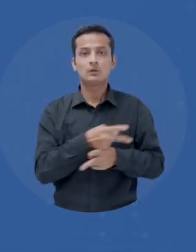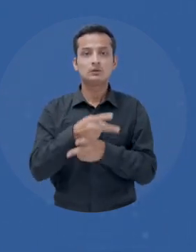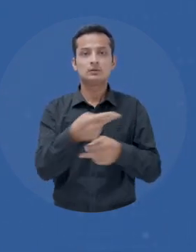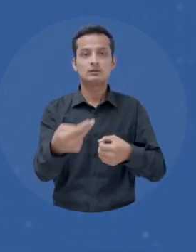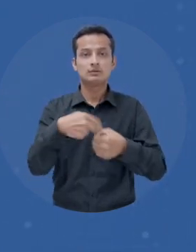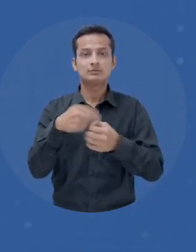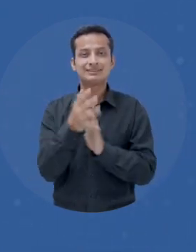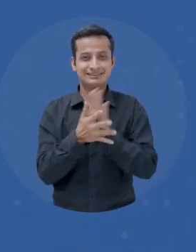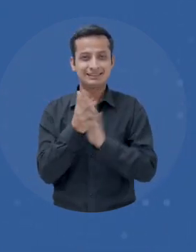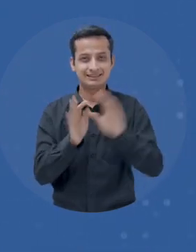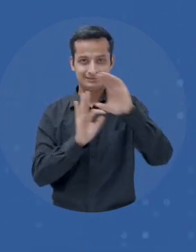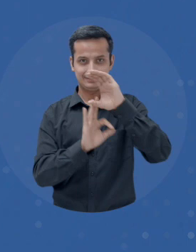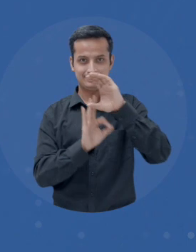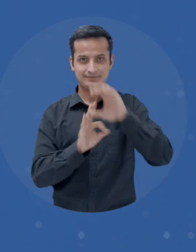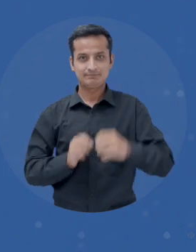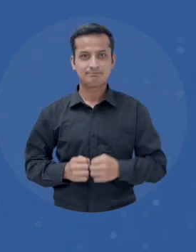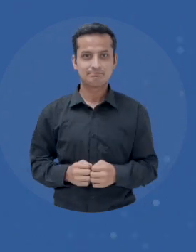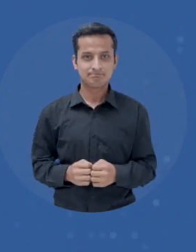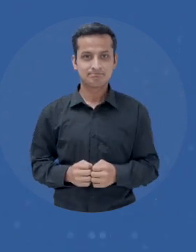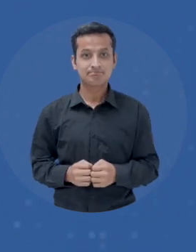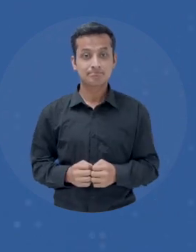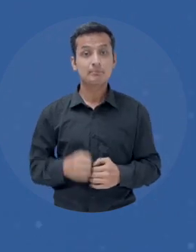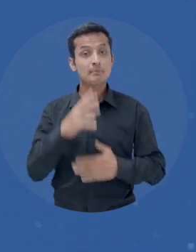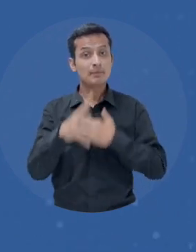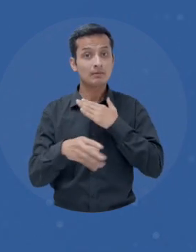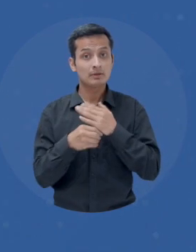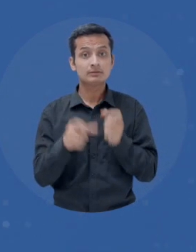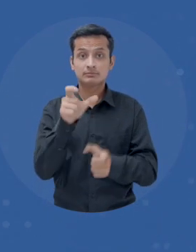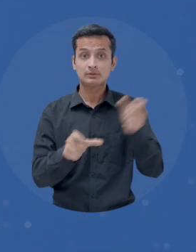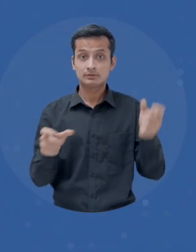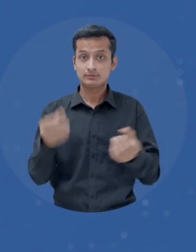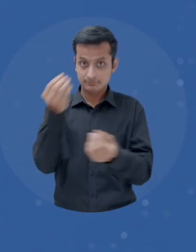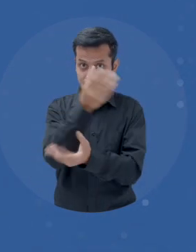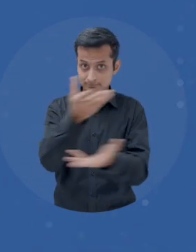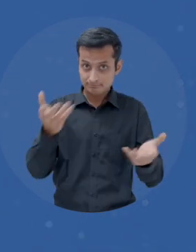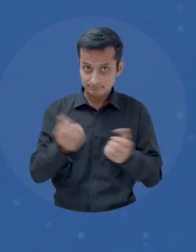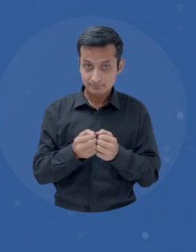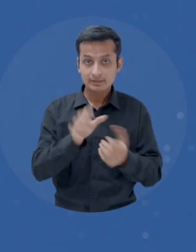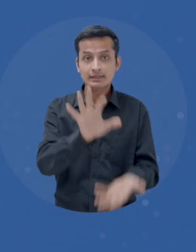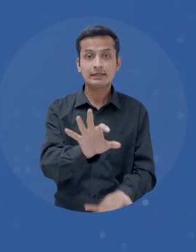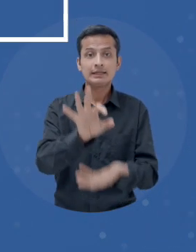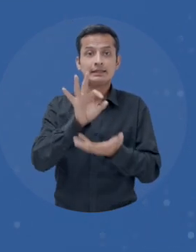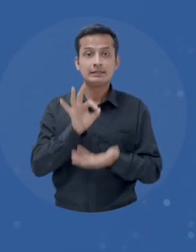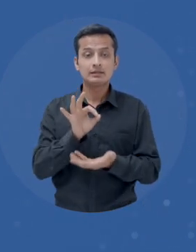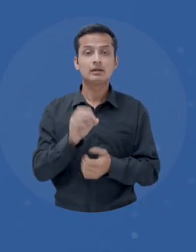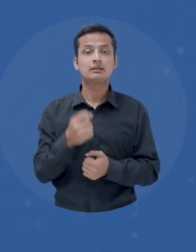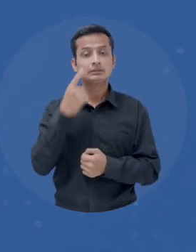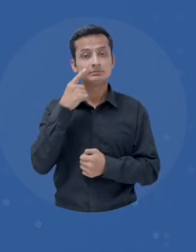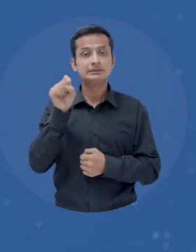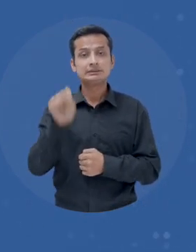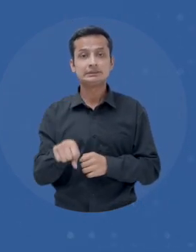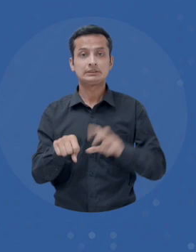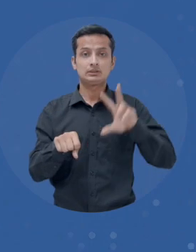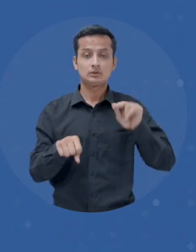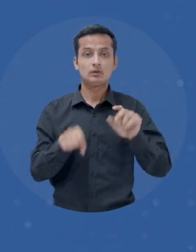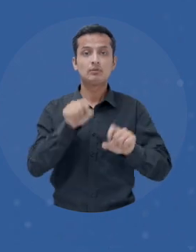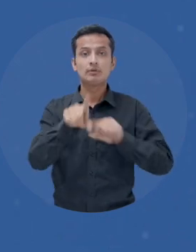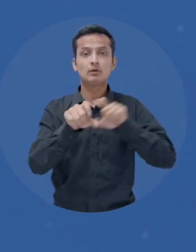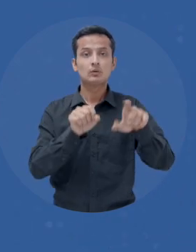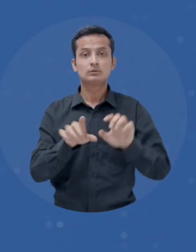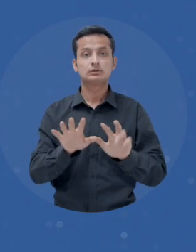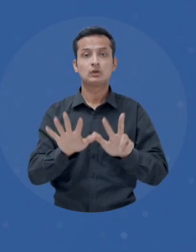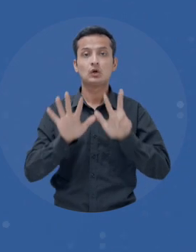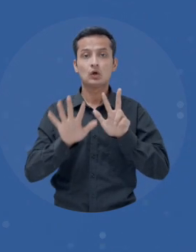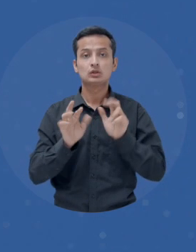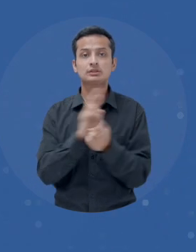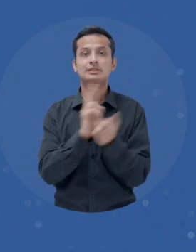de Participación Ciudadana y Control Social. Además, la ciudadanía deberá elegir por una de las opciones de las